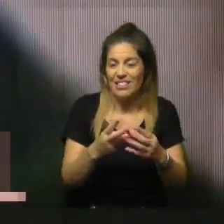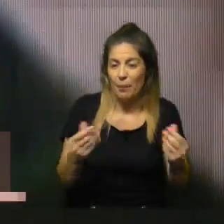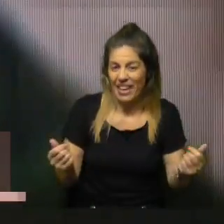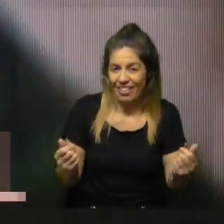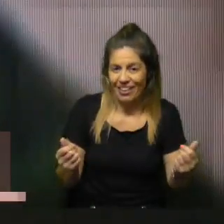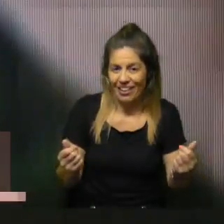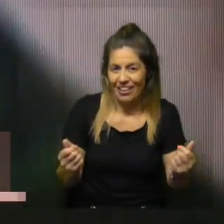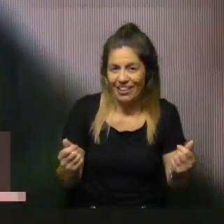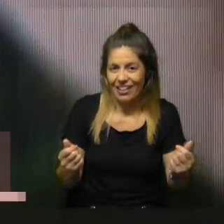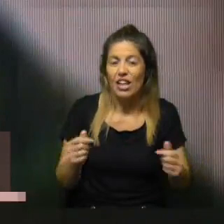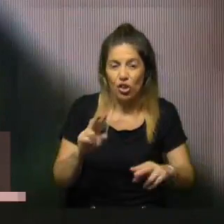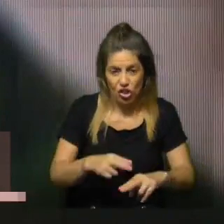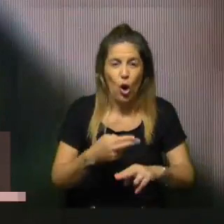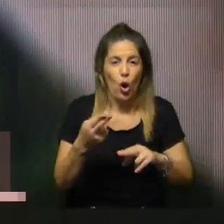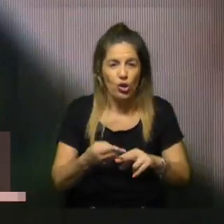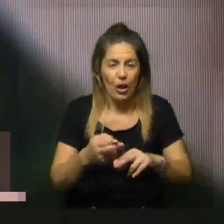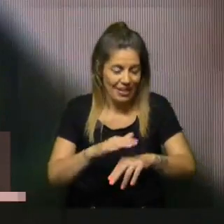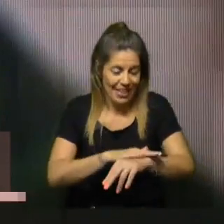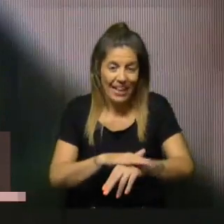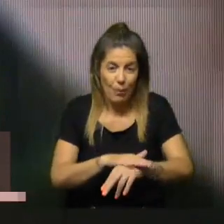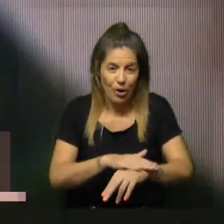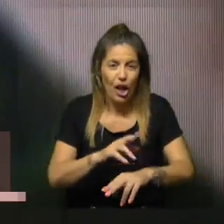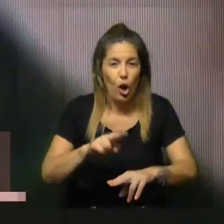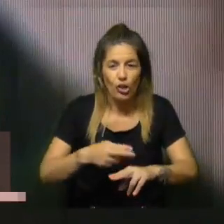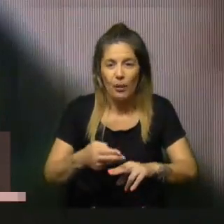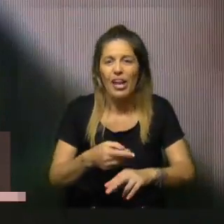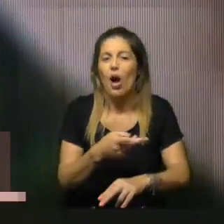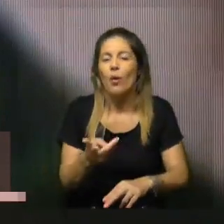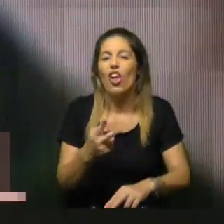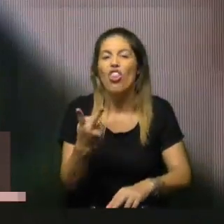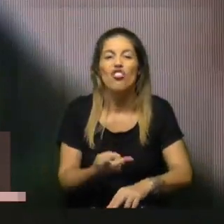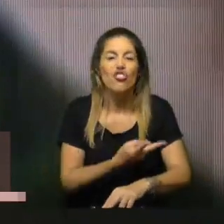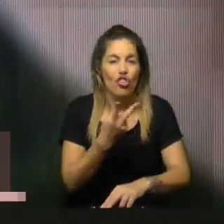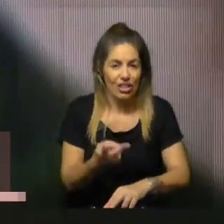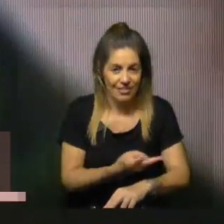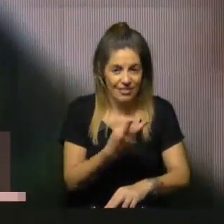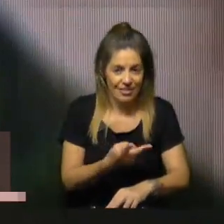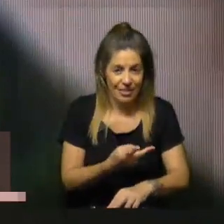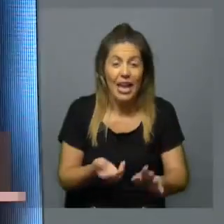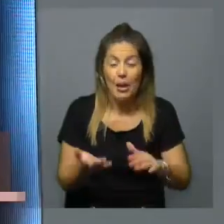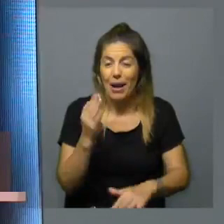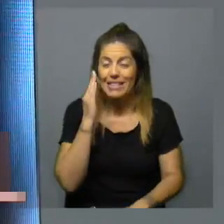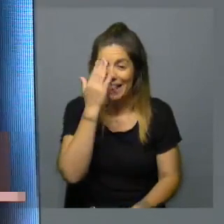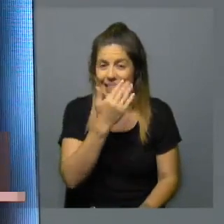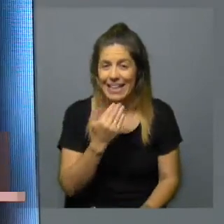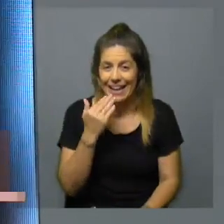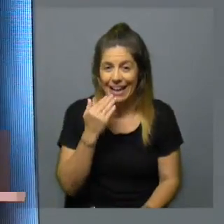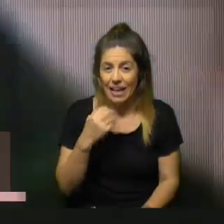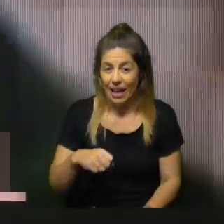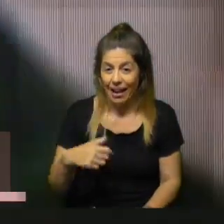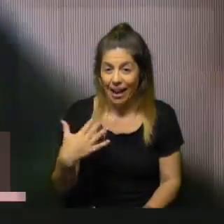se desactiva y hay que cambiarlo, hay que reponerlo cada dos horas. Cada dos horas. Y más el de la cara, que es carísimo. Sí, por eso.